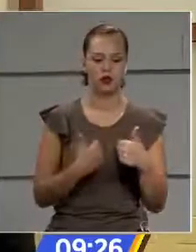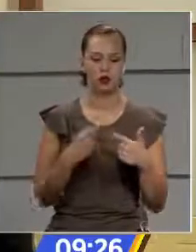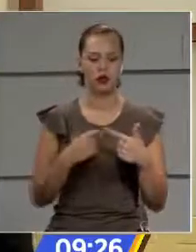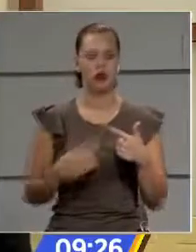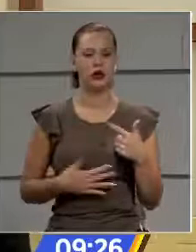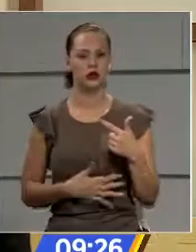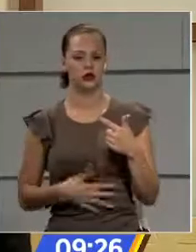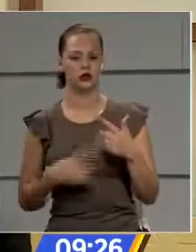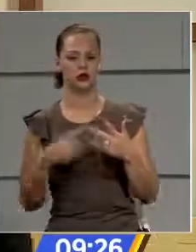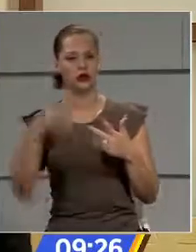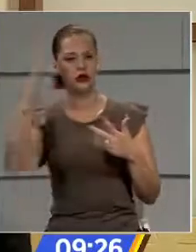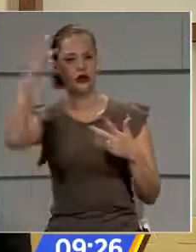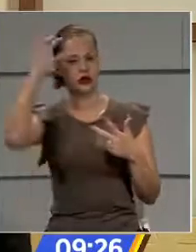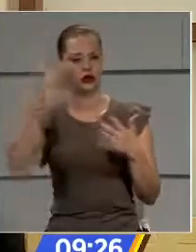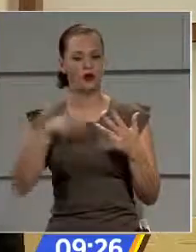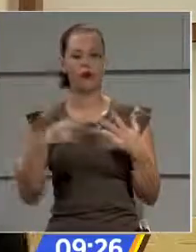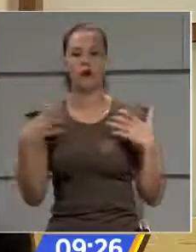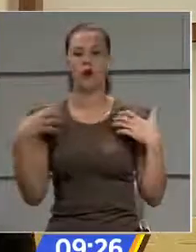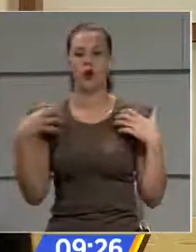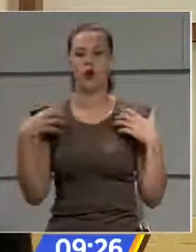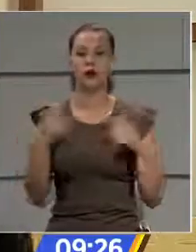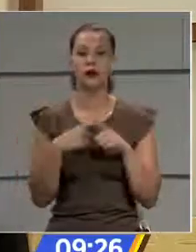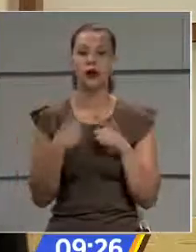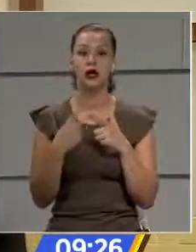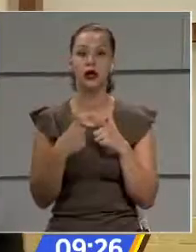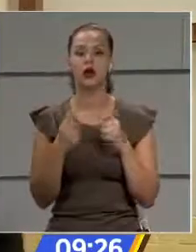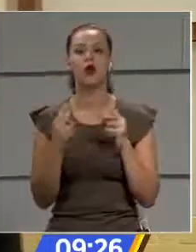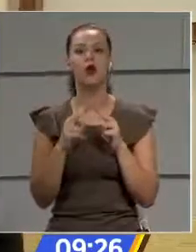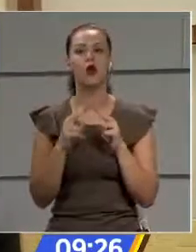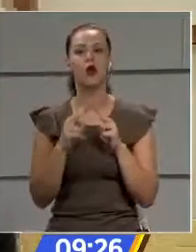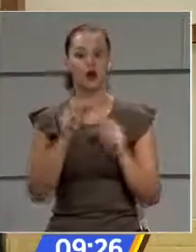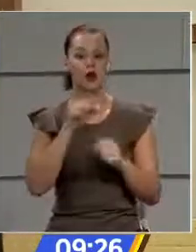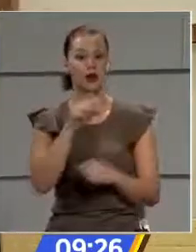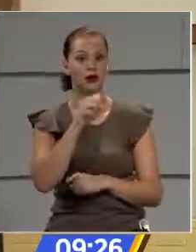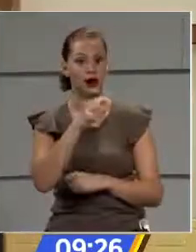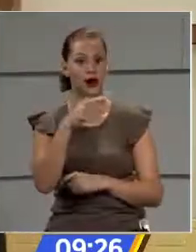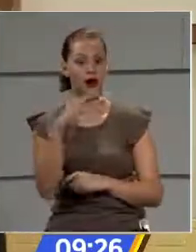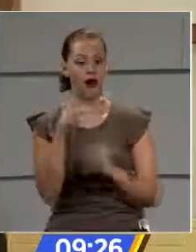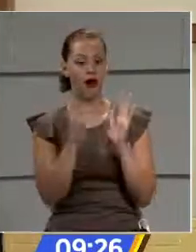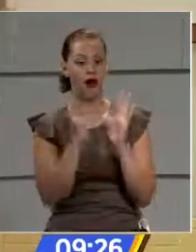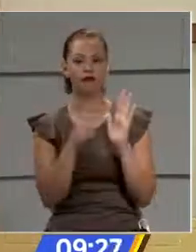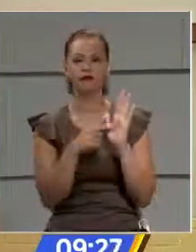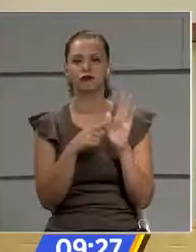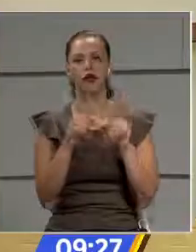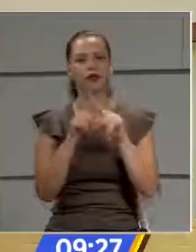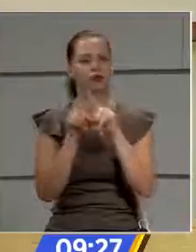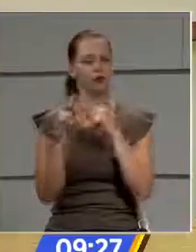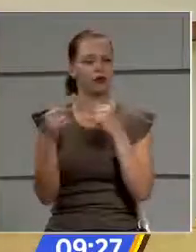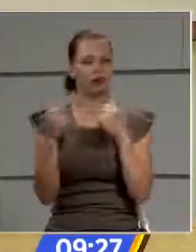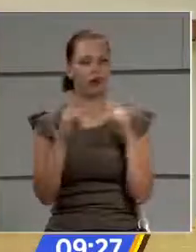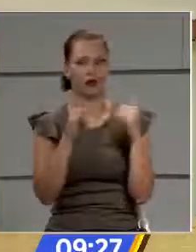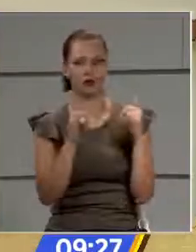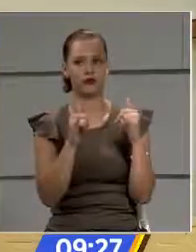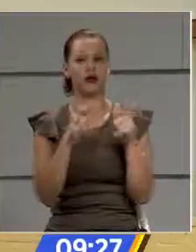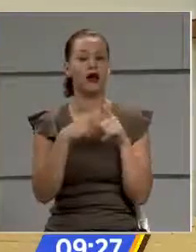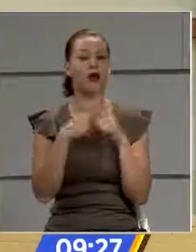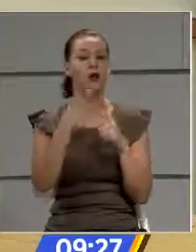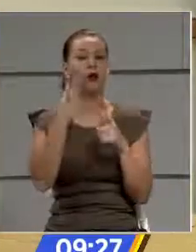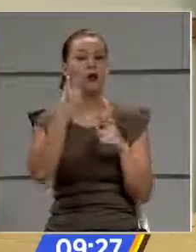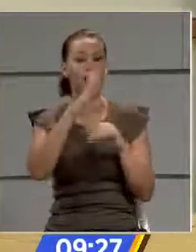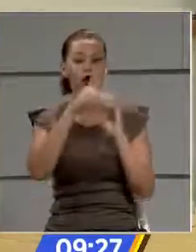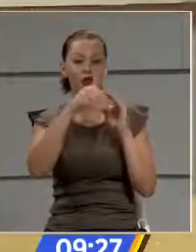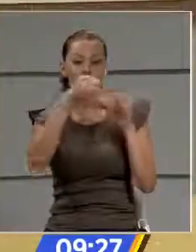estómago, el cerebro y los pulmones. Entonces vamos a conocer con esta aplicación varios juegos. Okay, aquí vamos a ver todo lo que trae